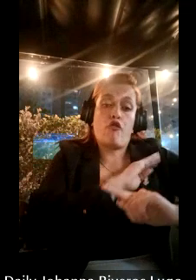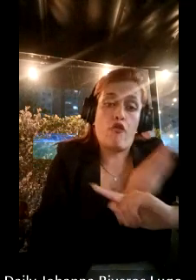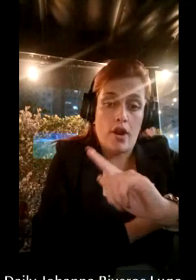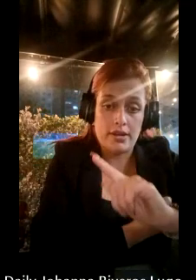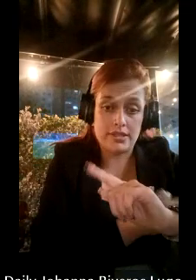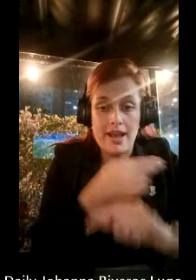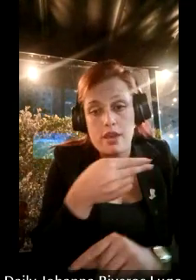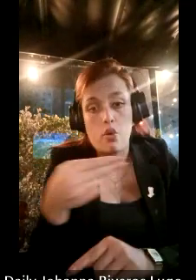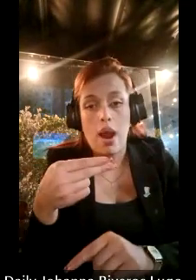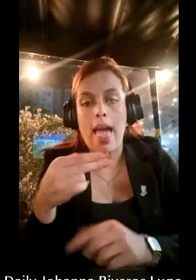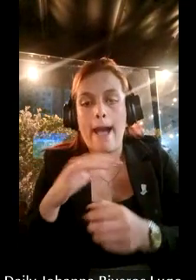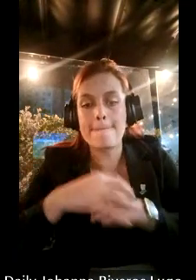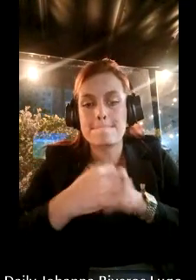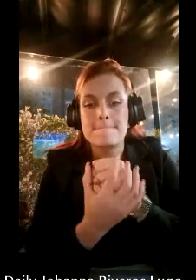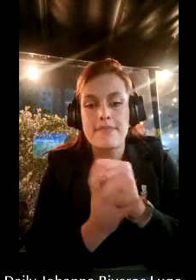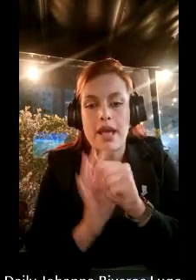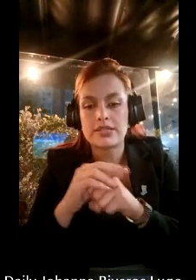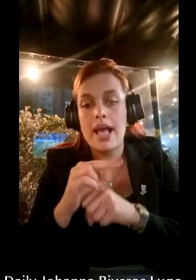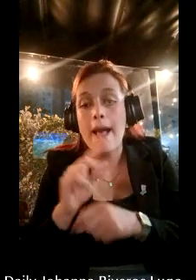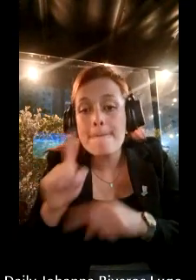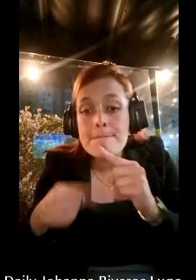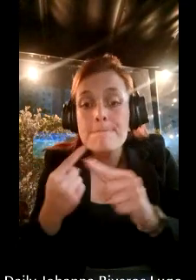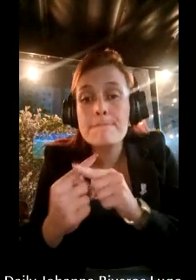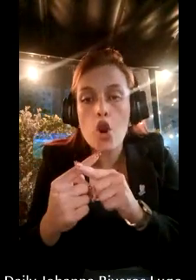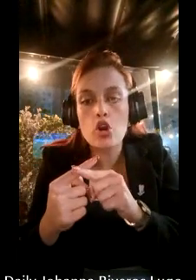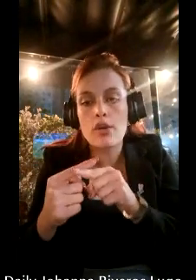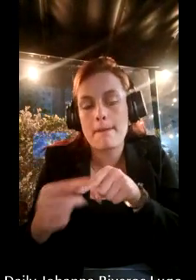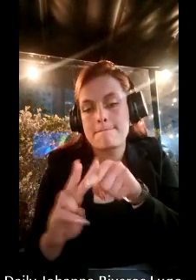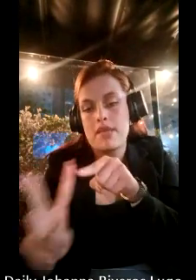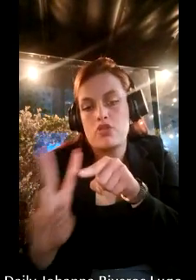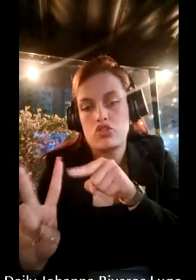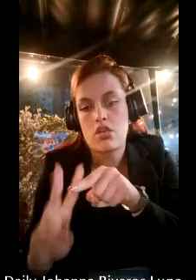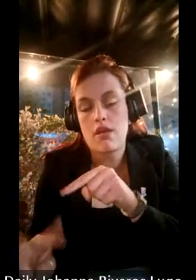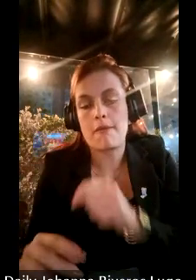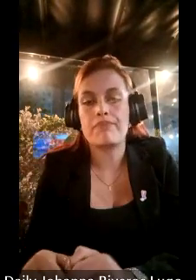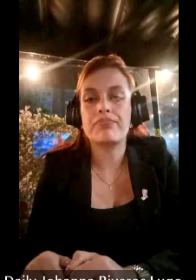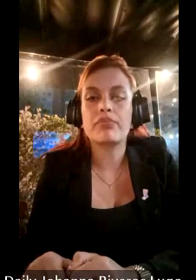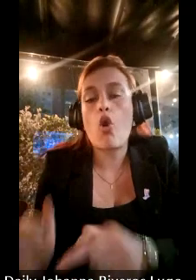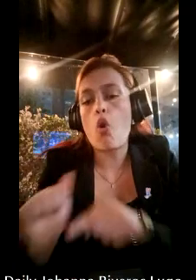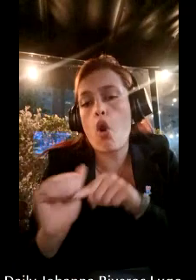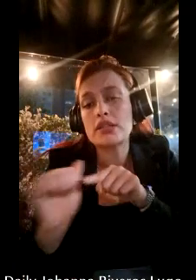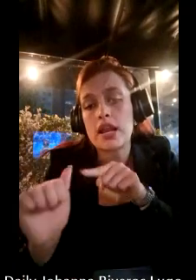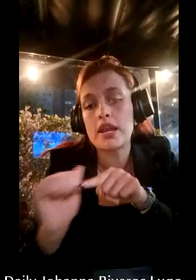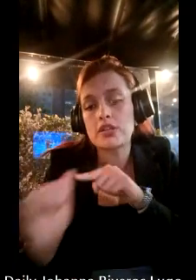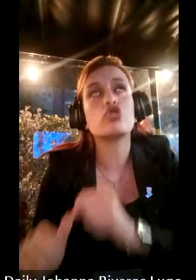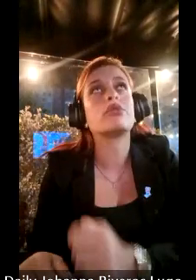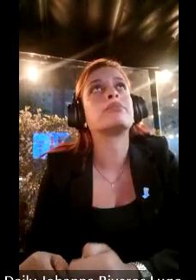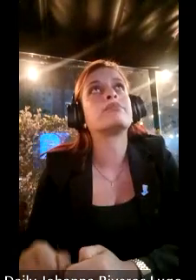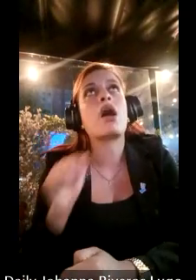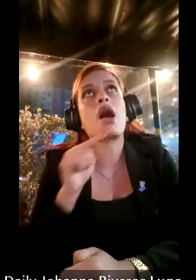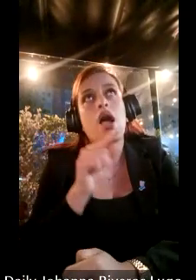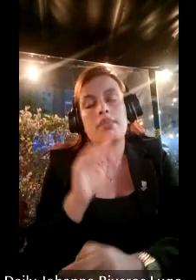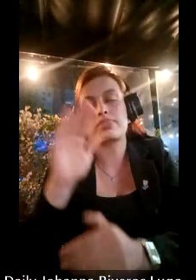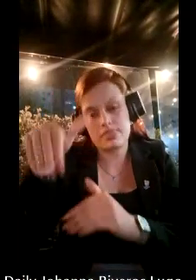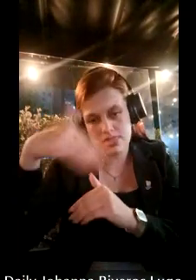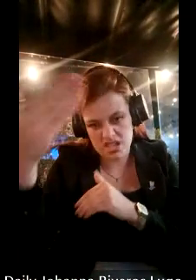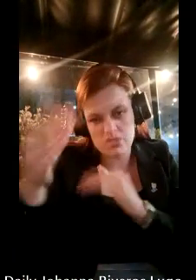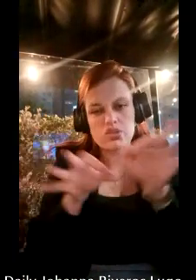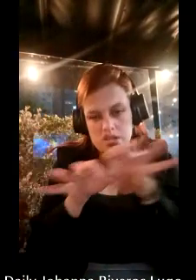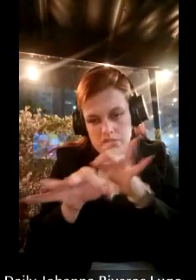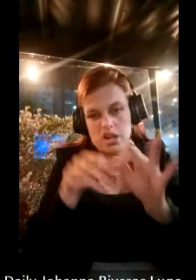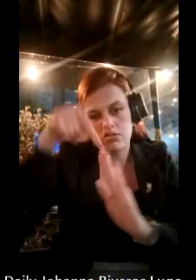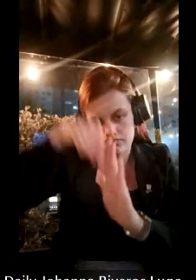Y la tercera ley de Newton, o ley de la acción y reacción, que ya más adelante vamos a definir cada